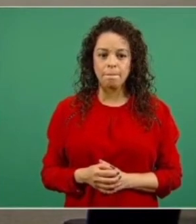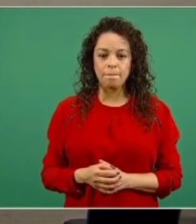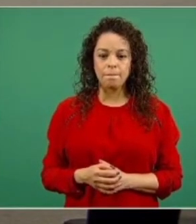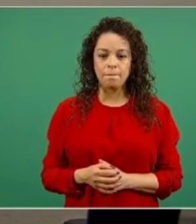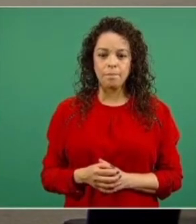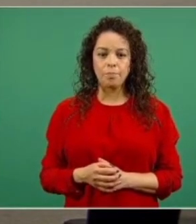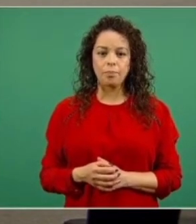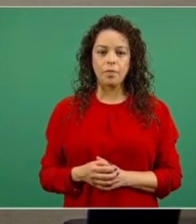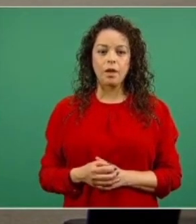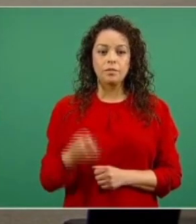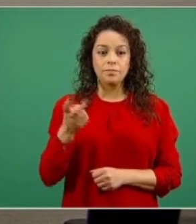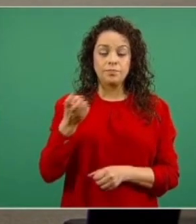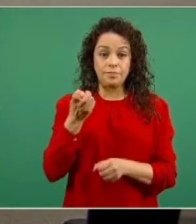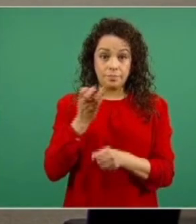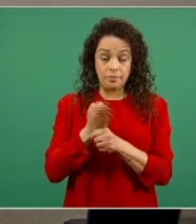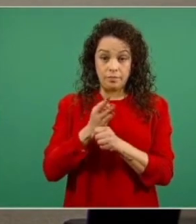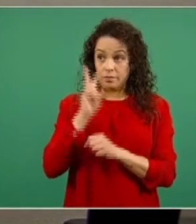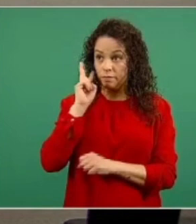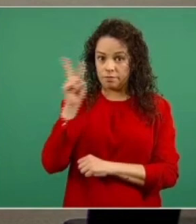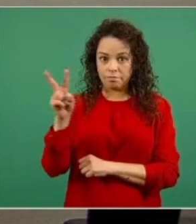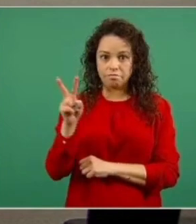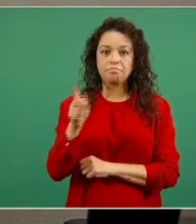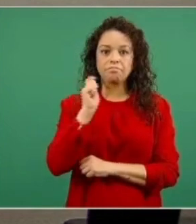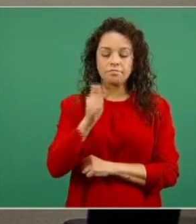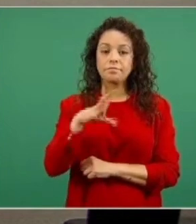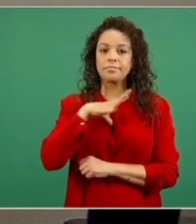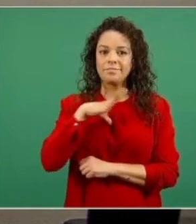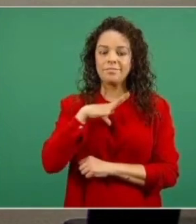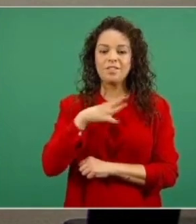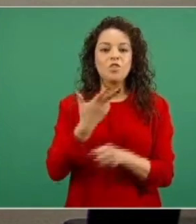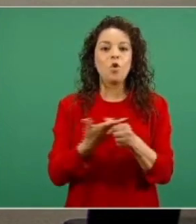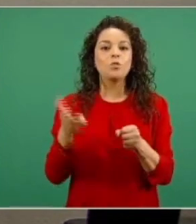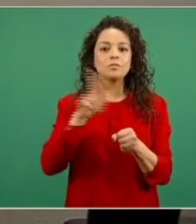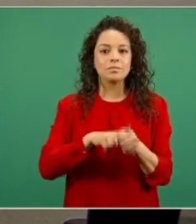Y esta es la forma en que estamos presentando también la ocupación hospitalaria,